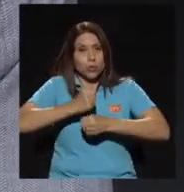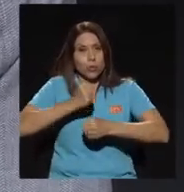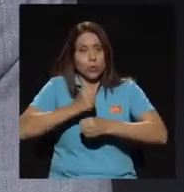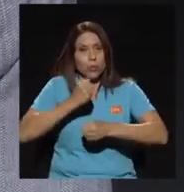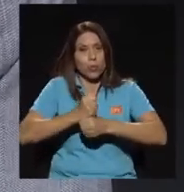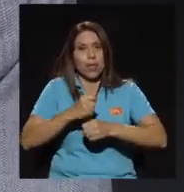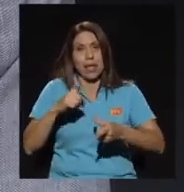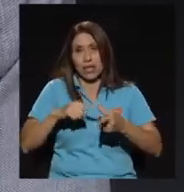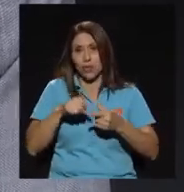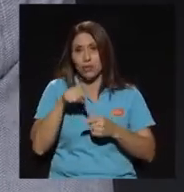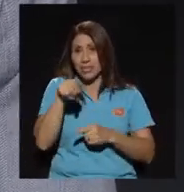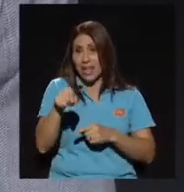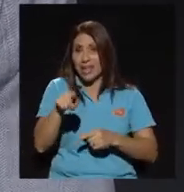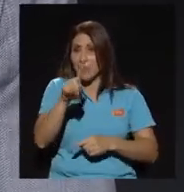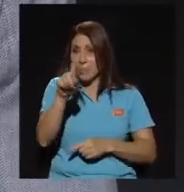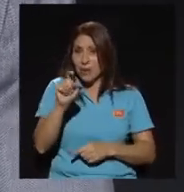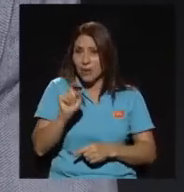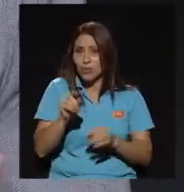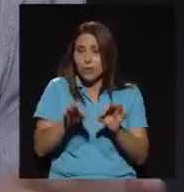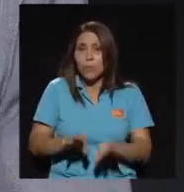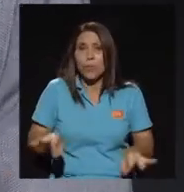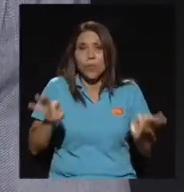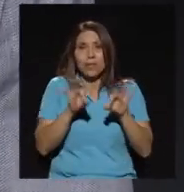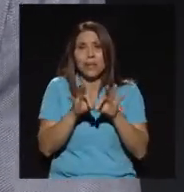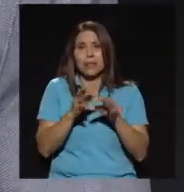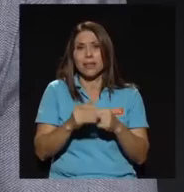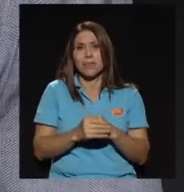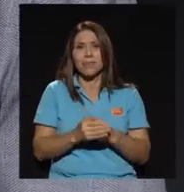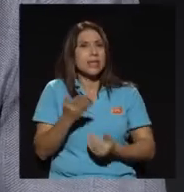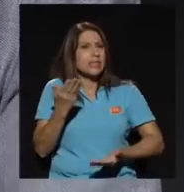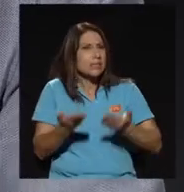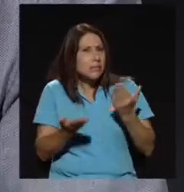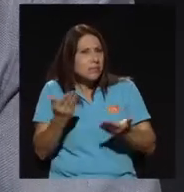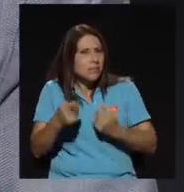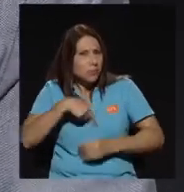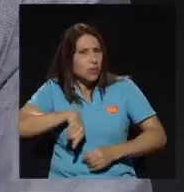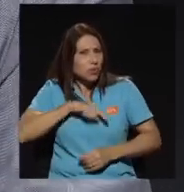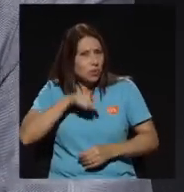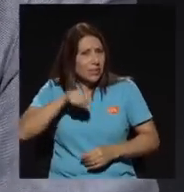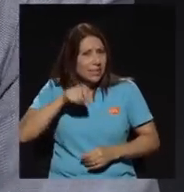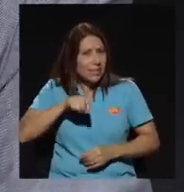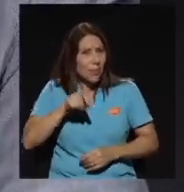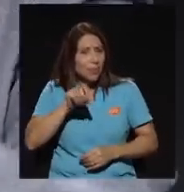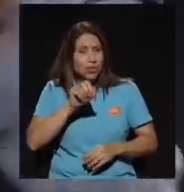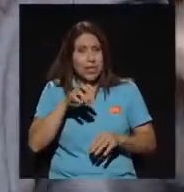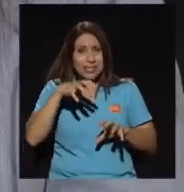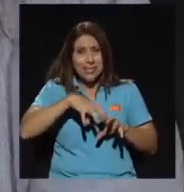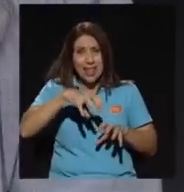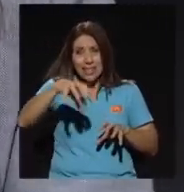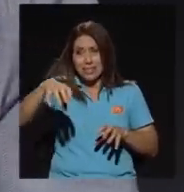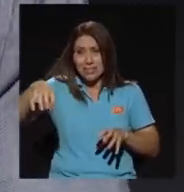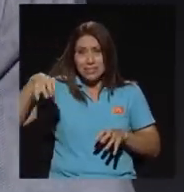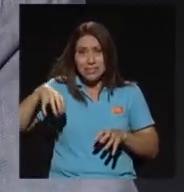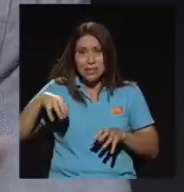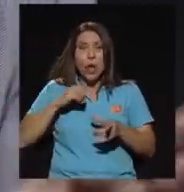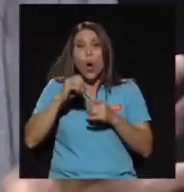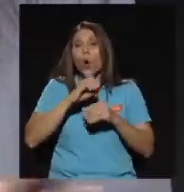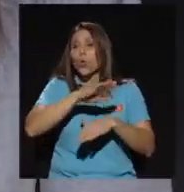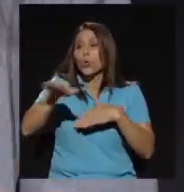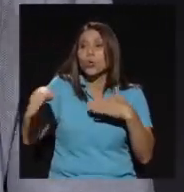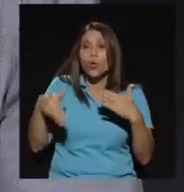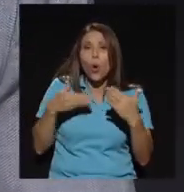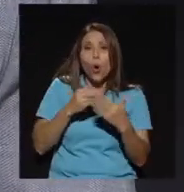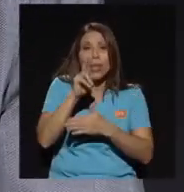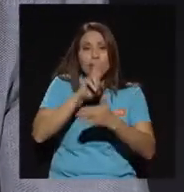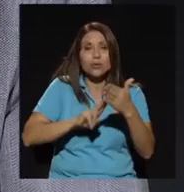es bien importante, ¿será que necesitamos tantas sedes por todas partes o todas las universidades públicas dando las mismas carreras